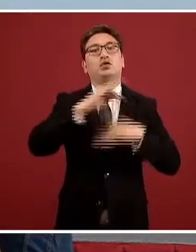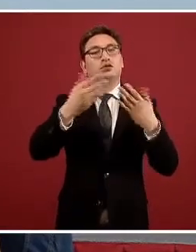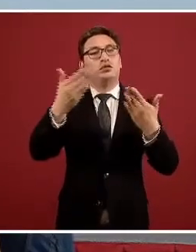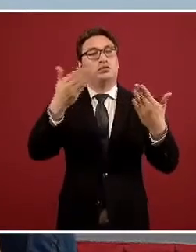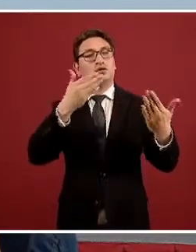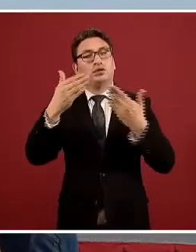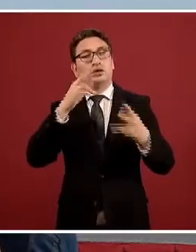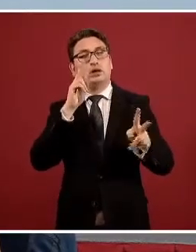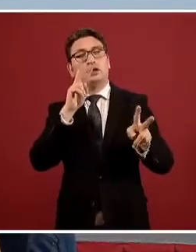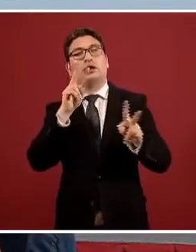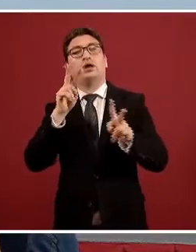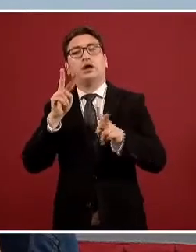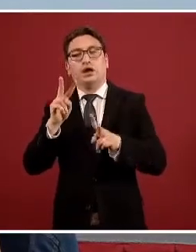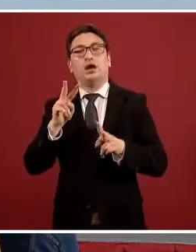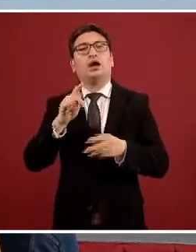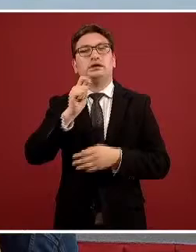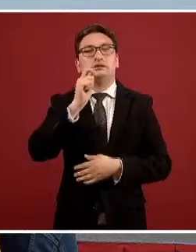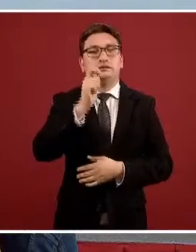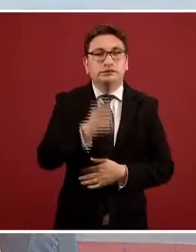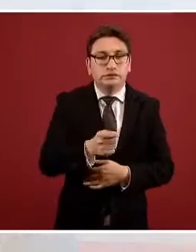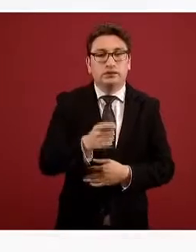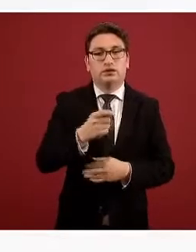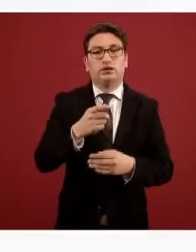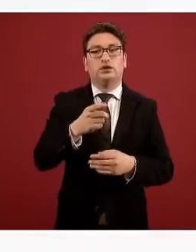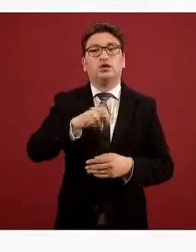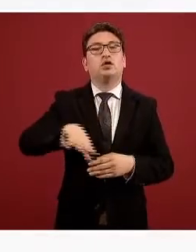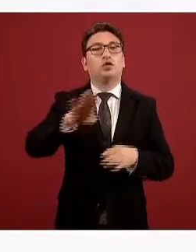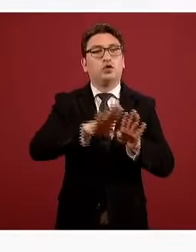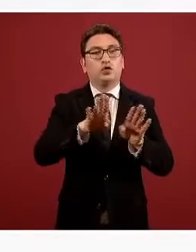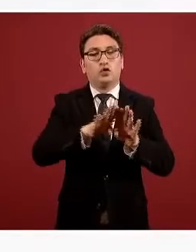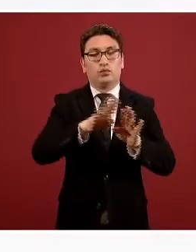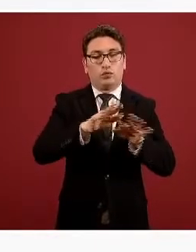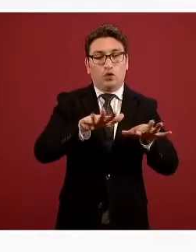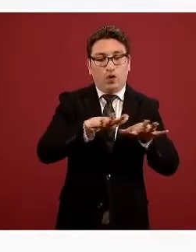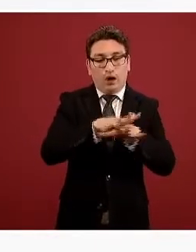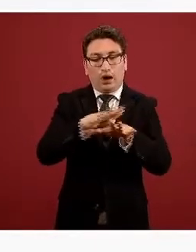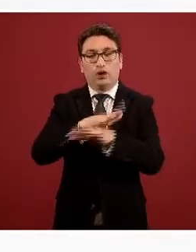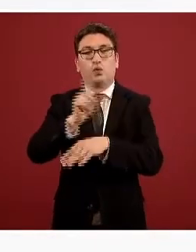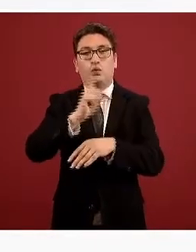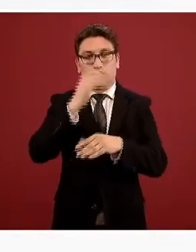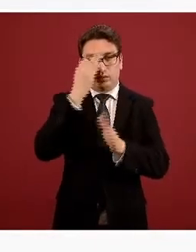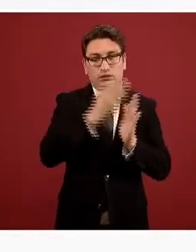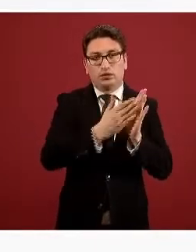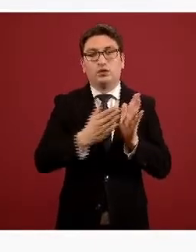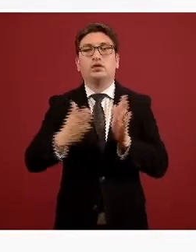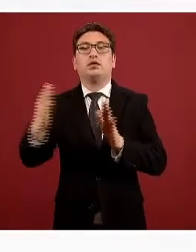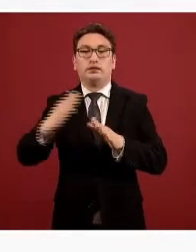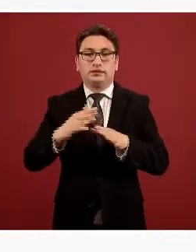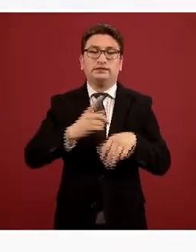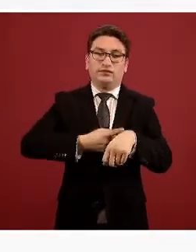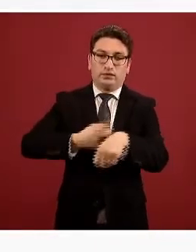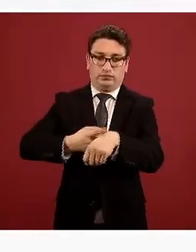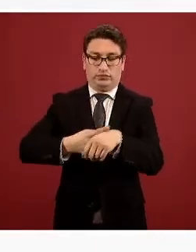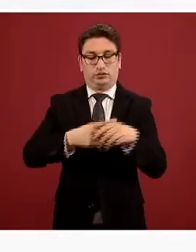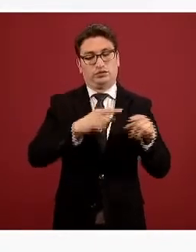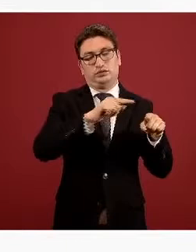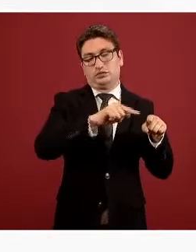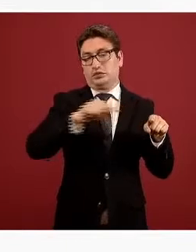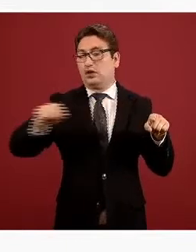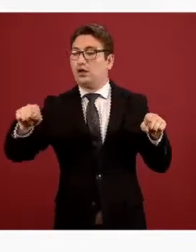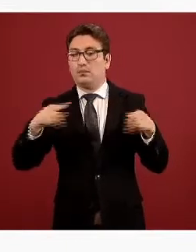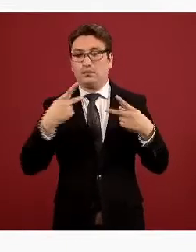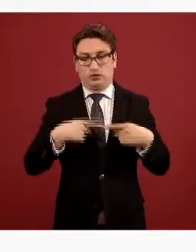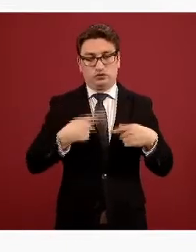el tamaño de cada conjunto de evolución de la enfermedad. Aquí están las personas que están